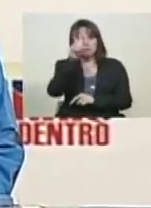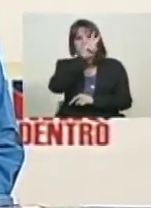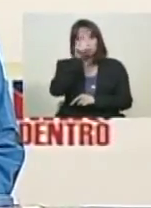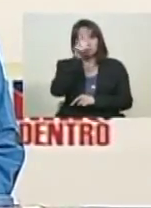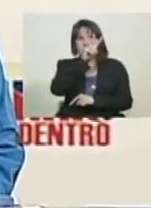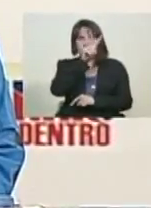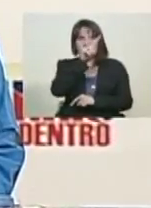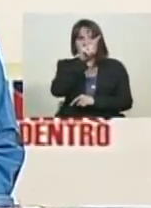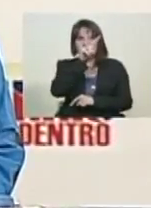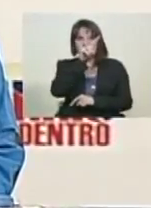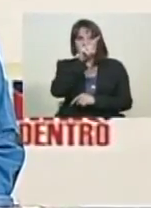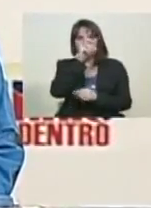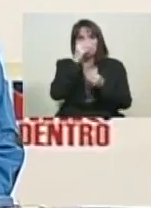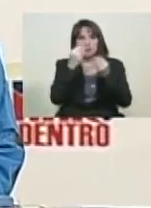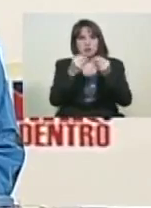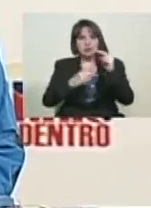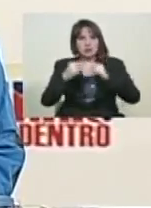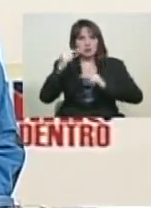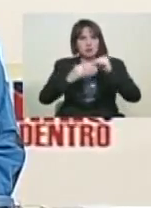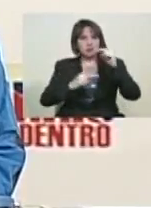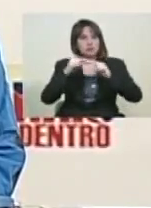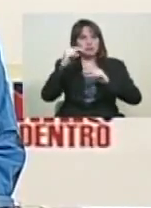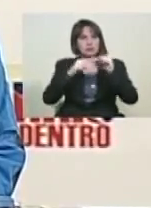construido un sistema,